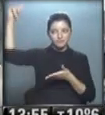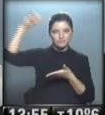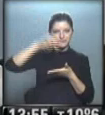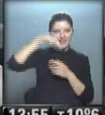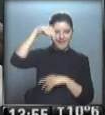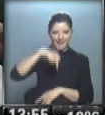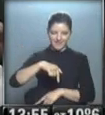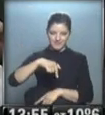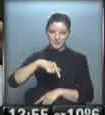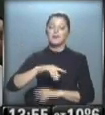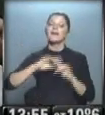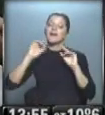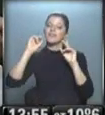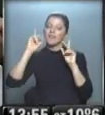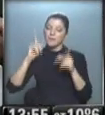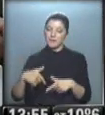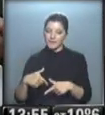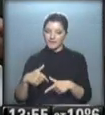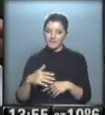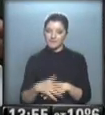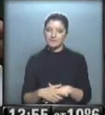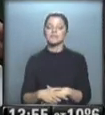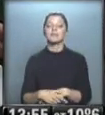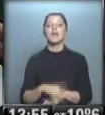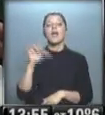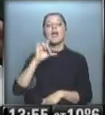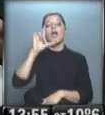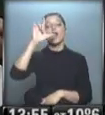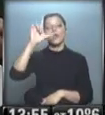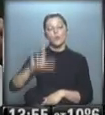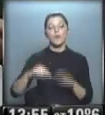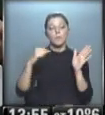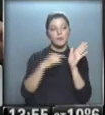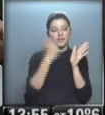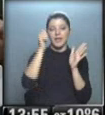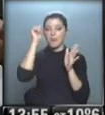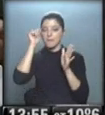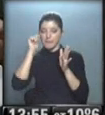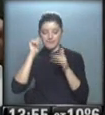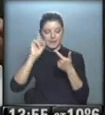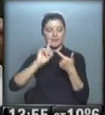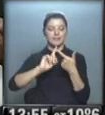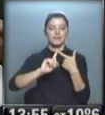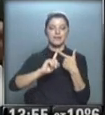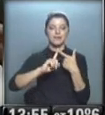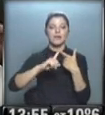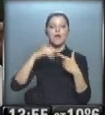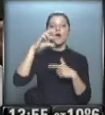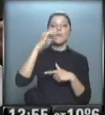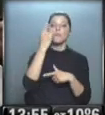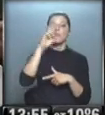eh siguiendo la ruta el día lunes Buenos Aires mar del plata Puerto